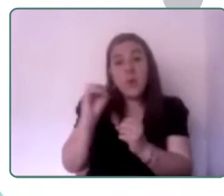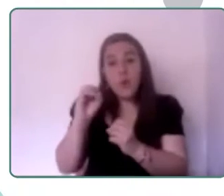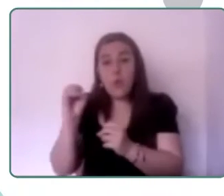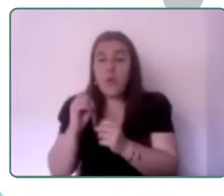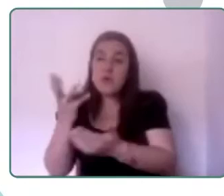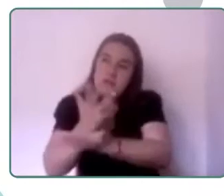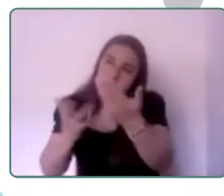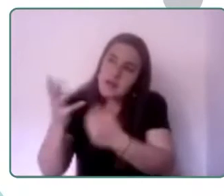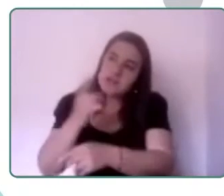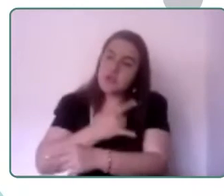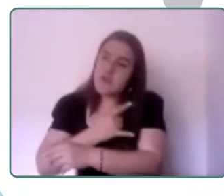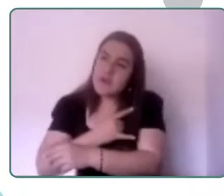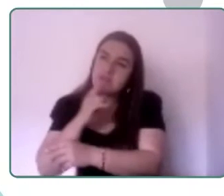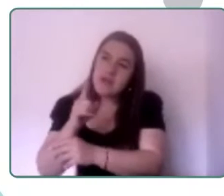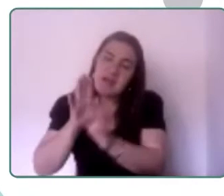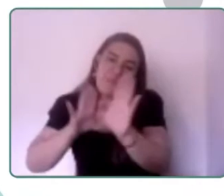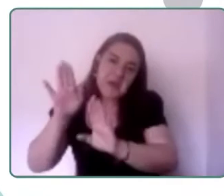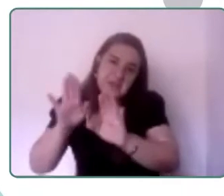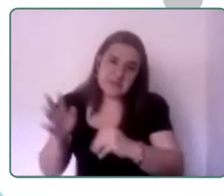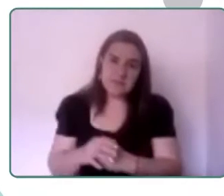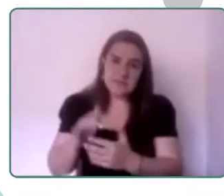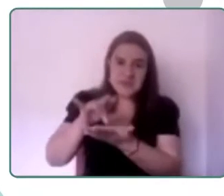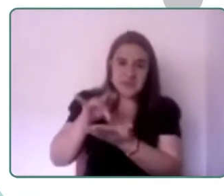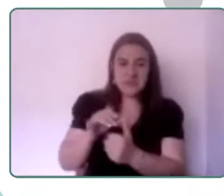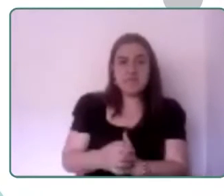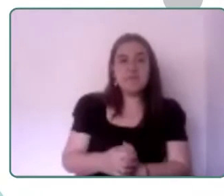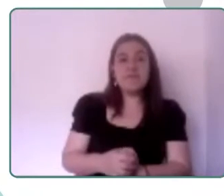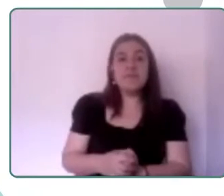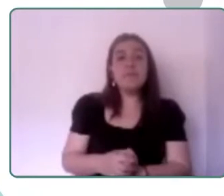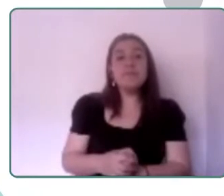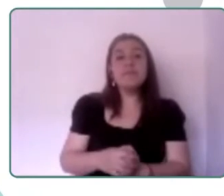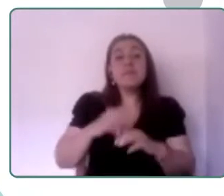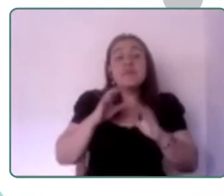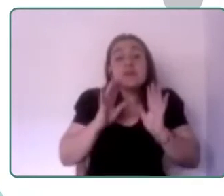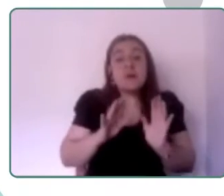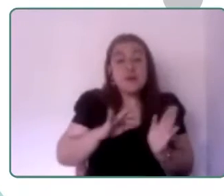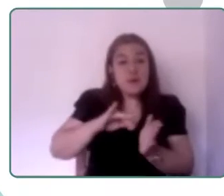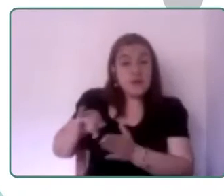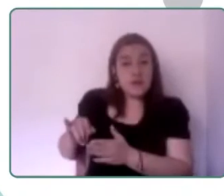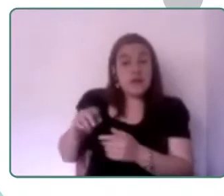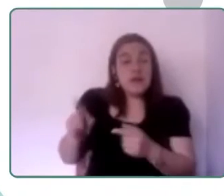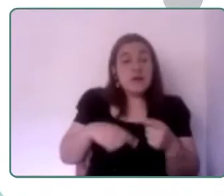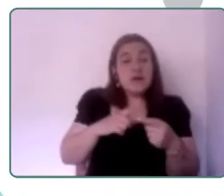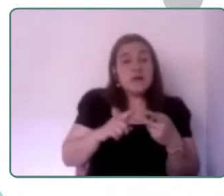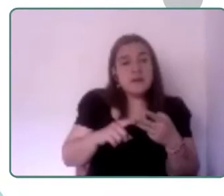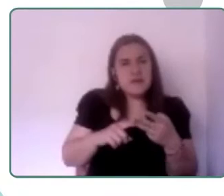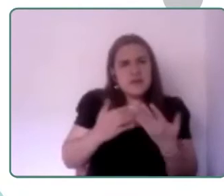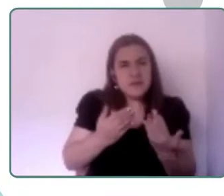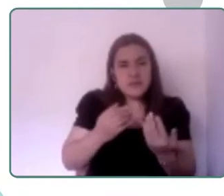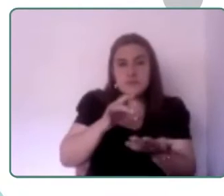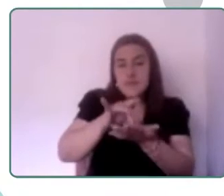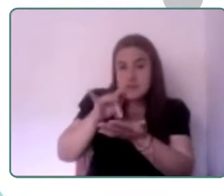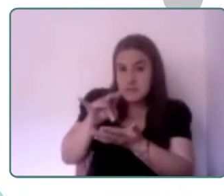universitaria. Con relación al vínculo que tiene en instancias de participación, los